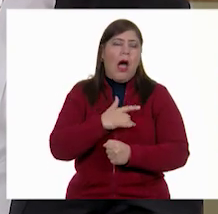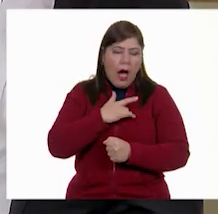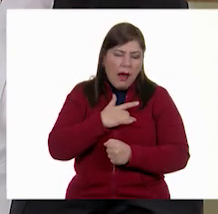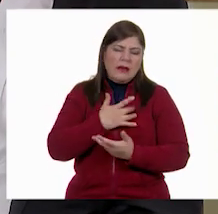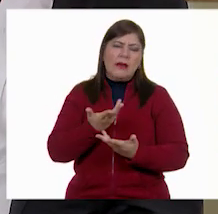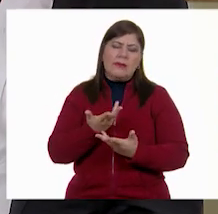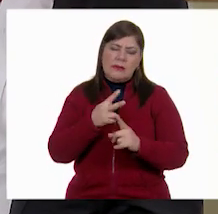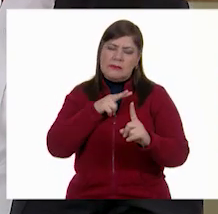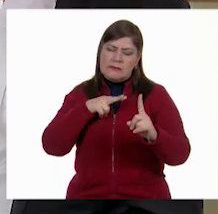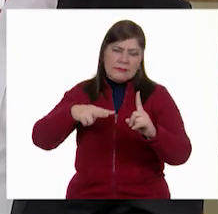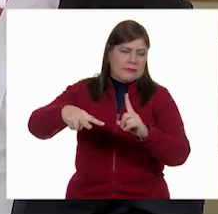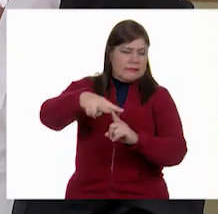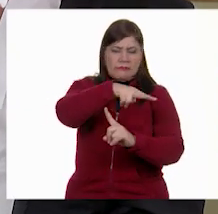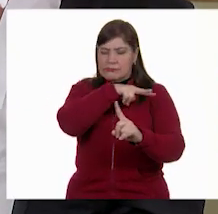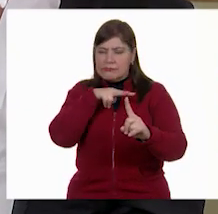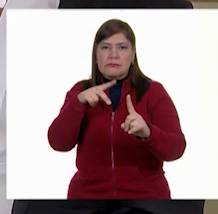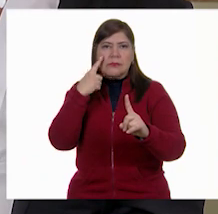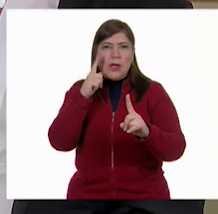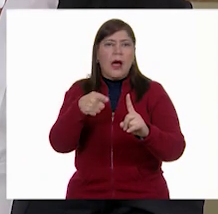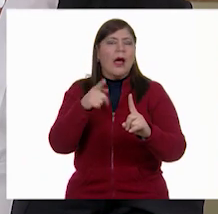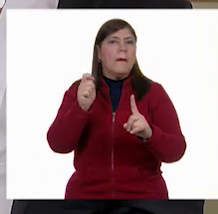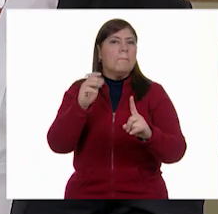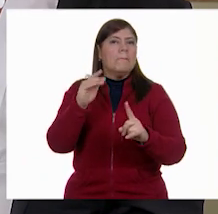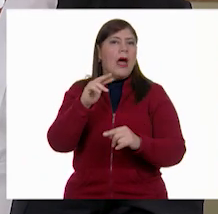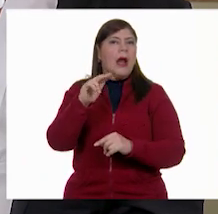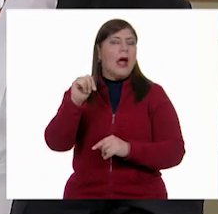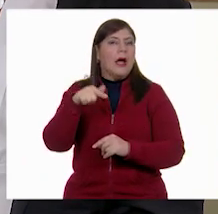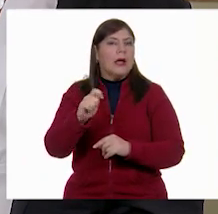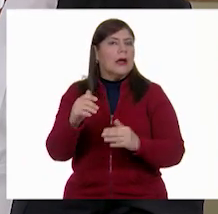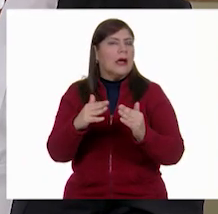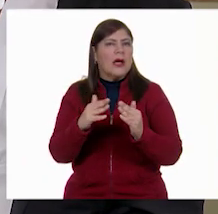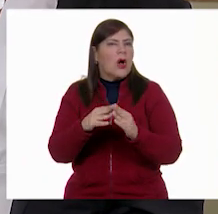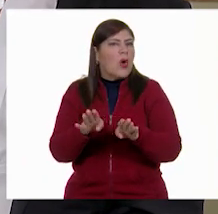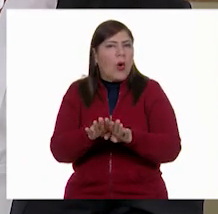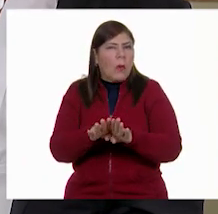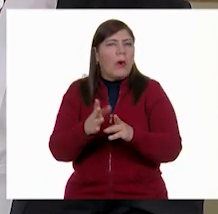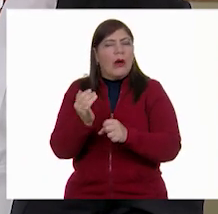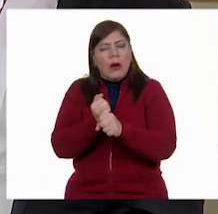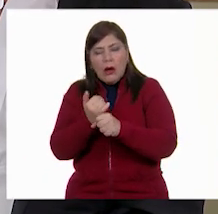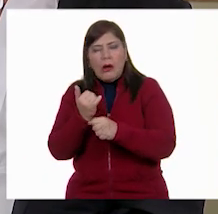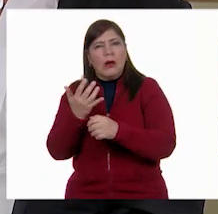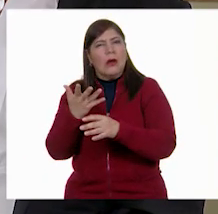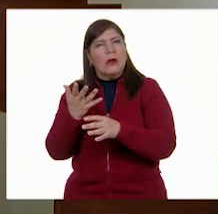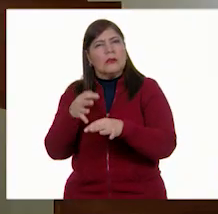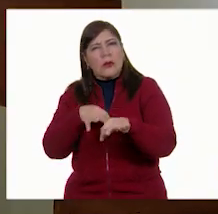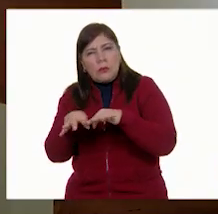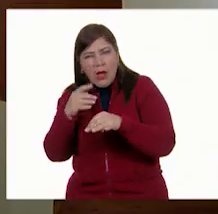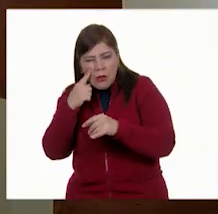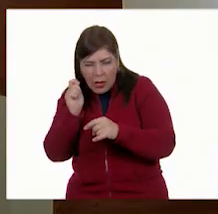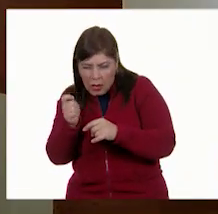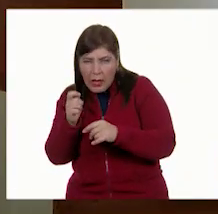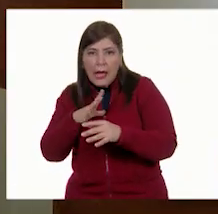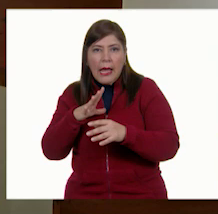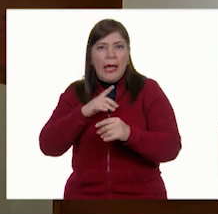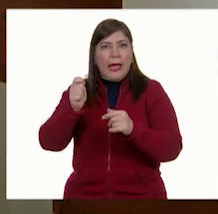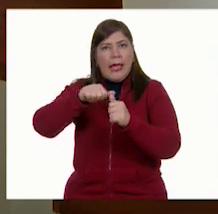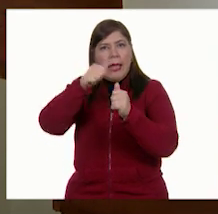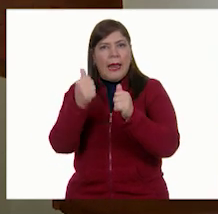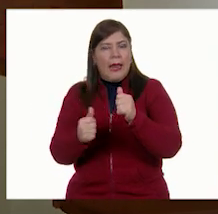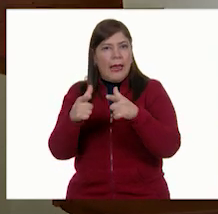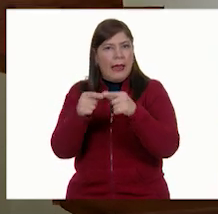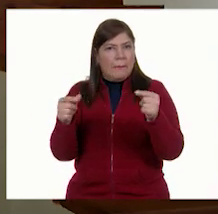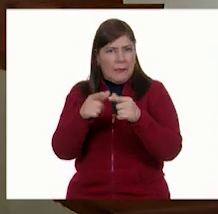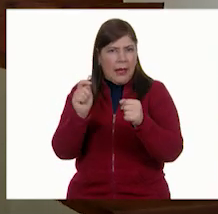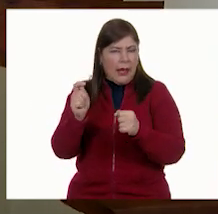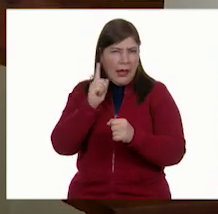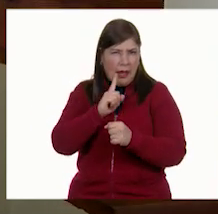a su manera, por supuesto, la casa y a trabajar con ella, ¿no? Lo que estamos viendo ahorita de una artista japonesa precisamente es